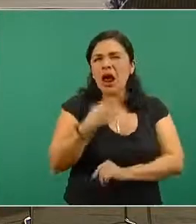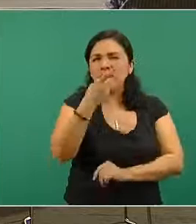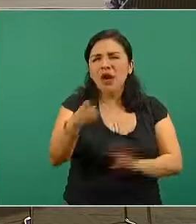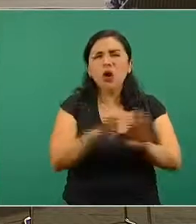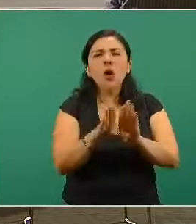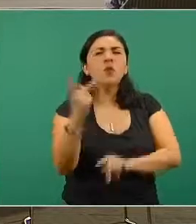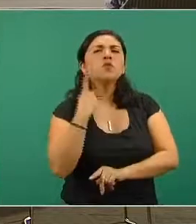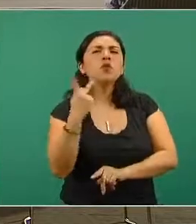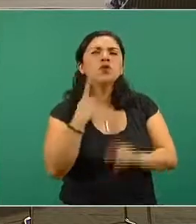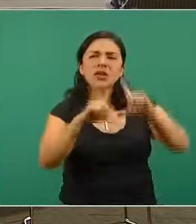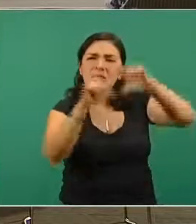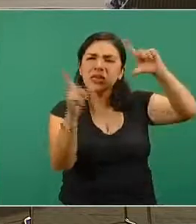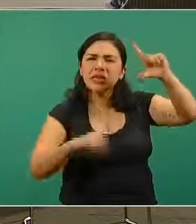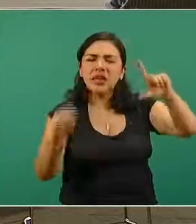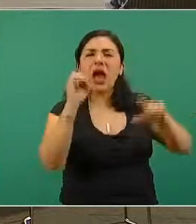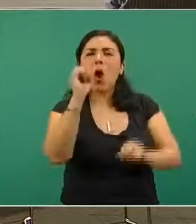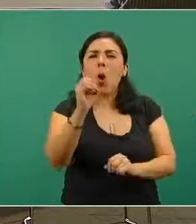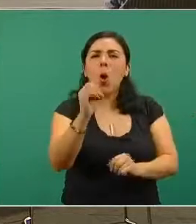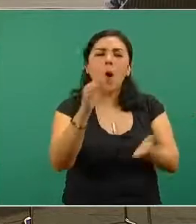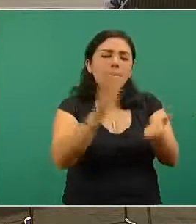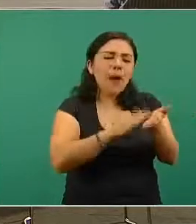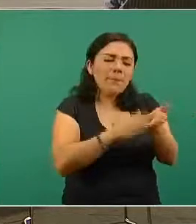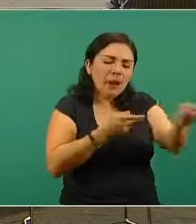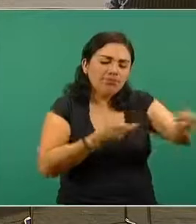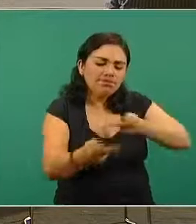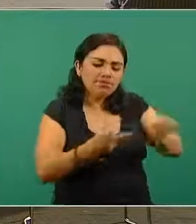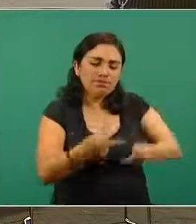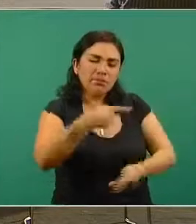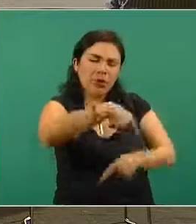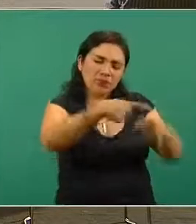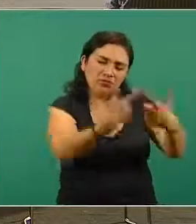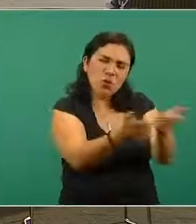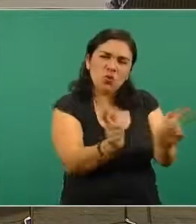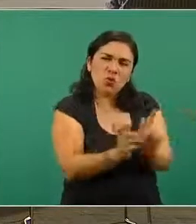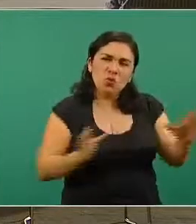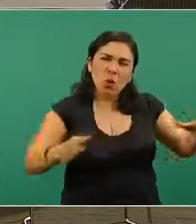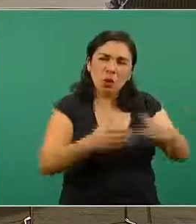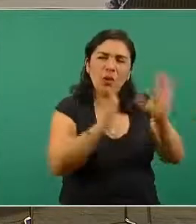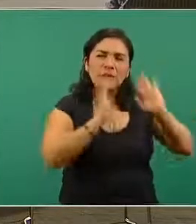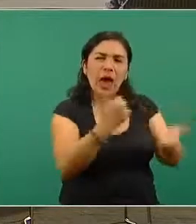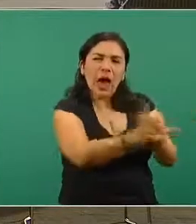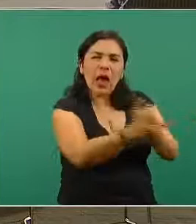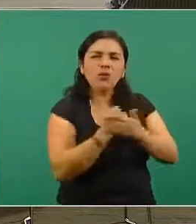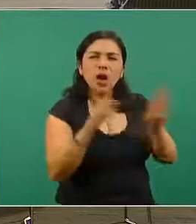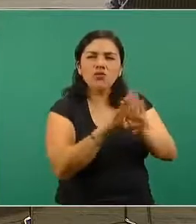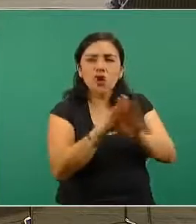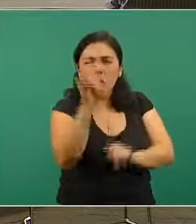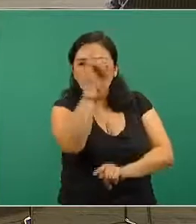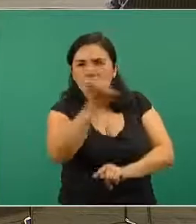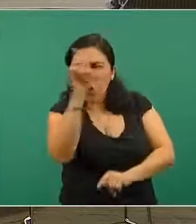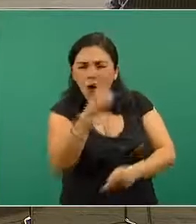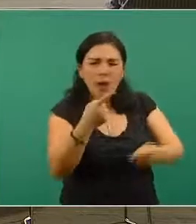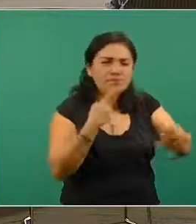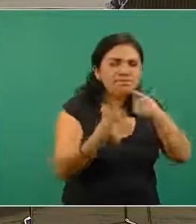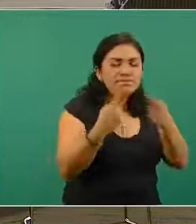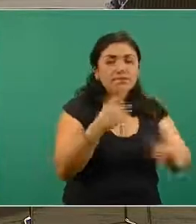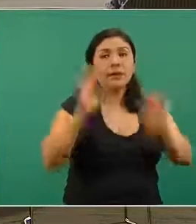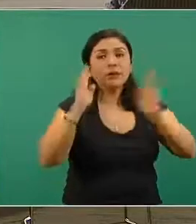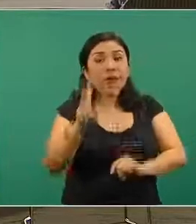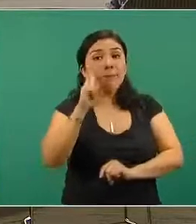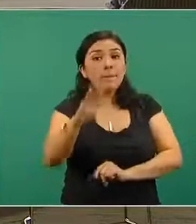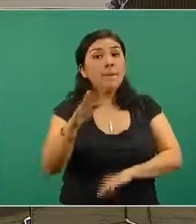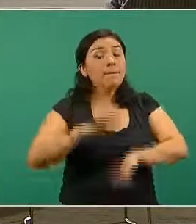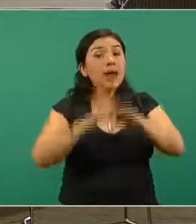política pública como en los documentos que nuestro grupo de expertos nos ha ayudado y nos ha asesorado, claramente el